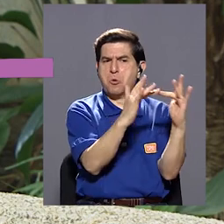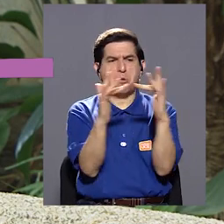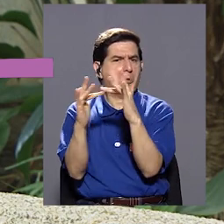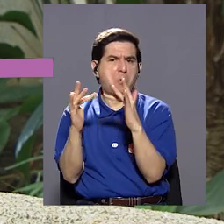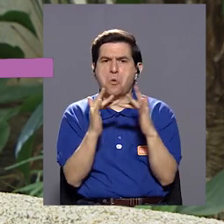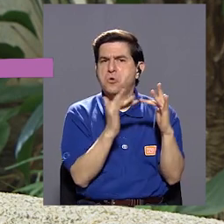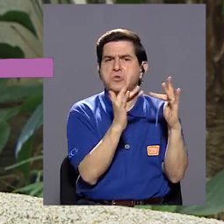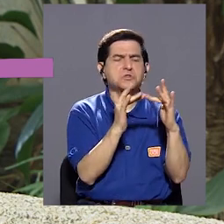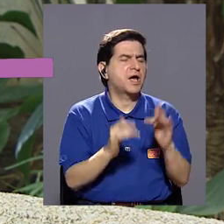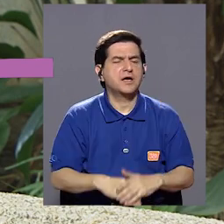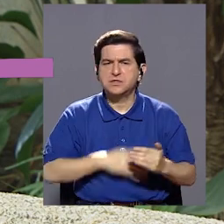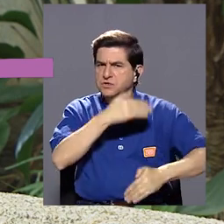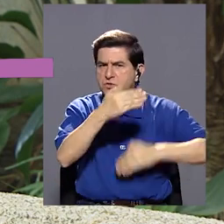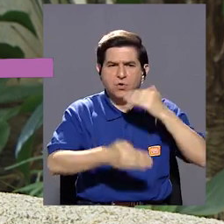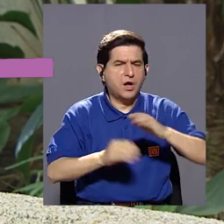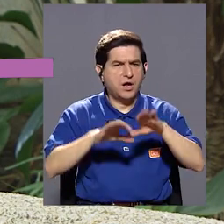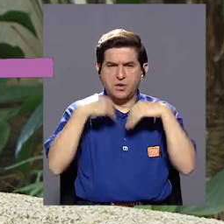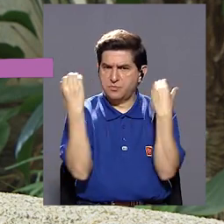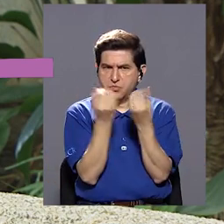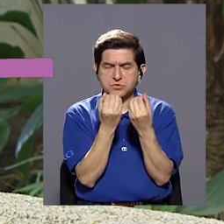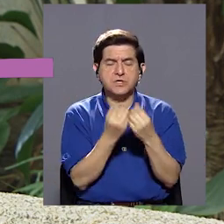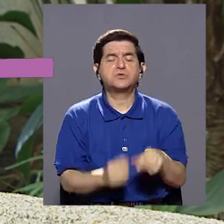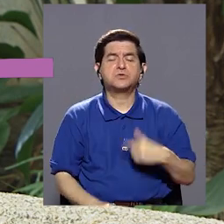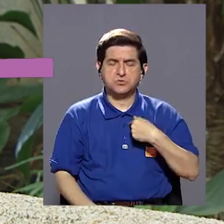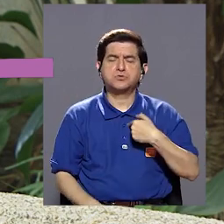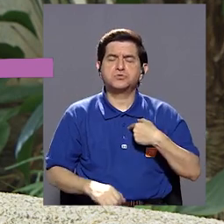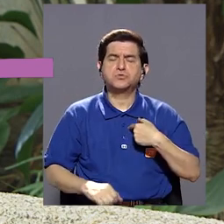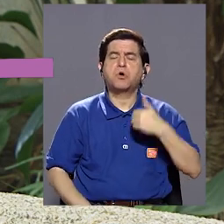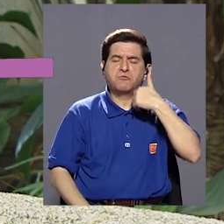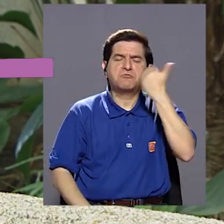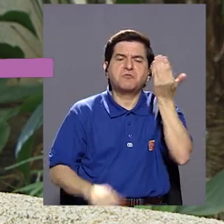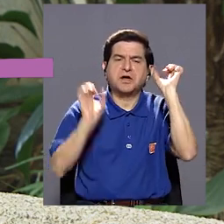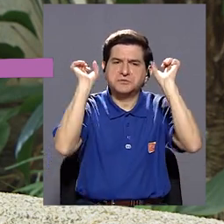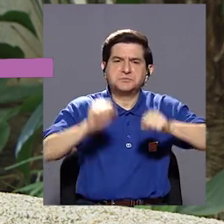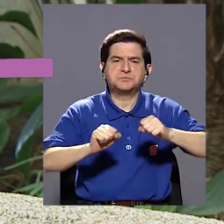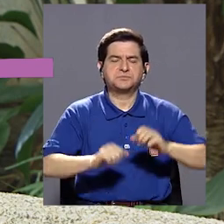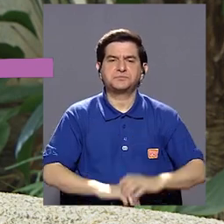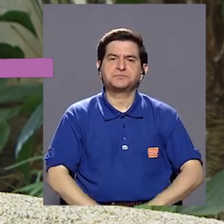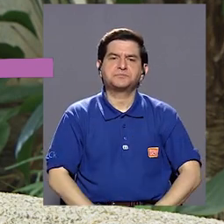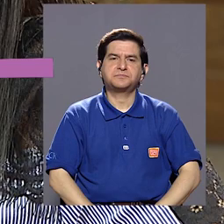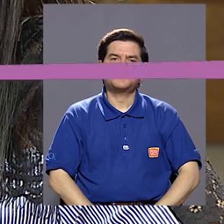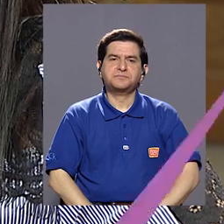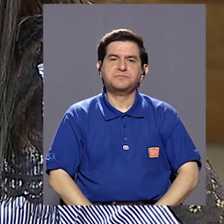no tanto contacto con otros procesos de la organización, tengo esa facilidad también.